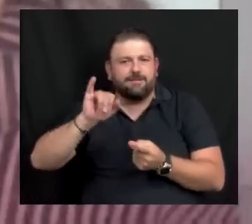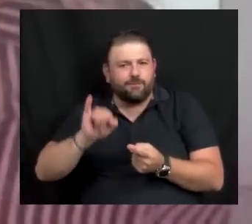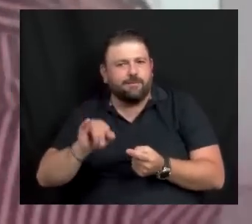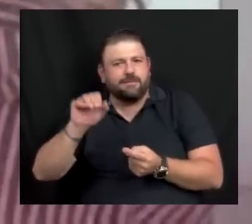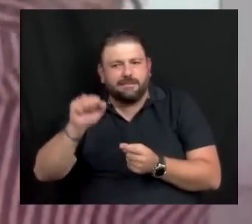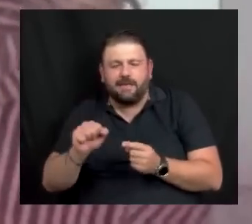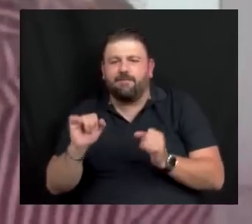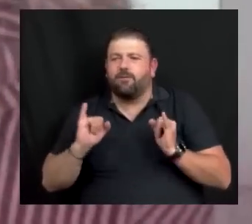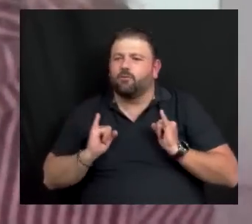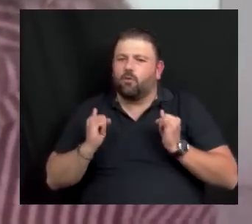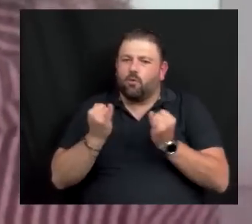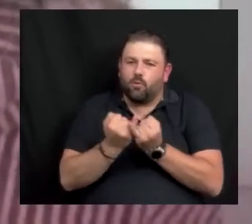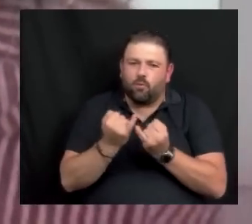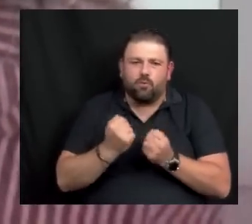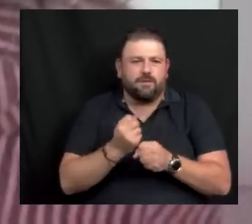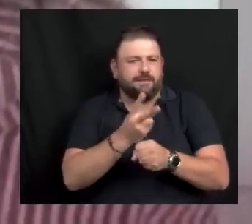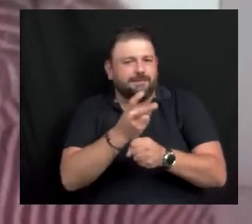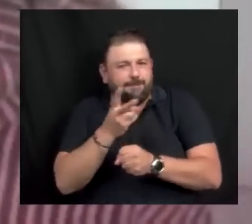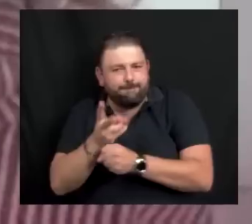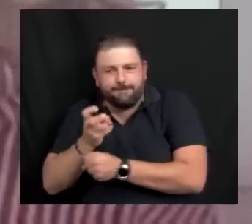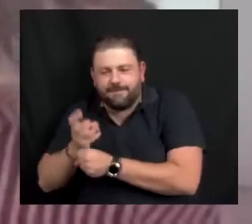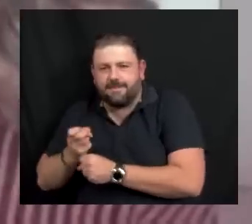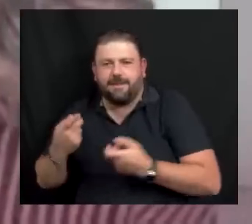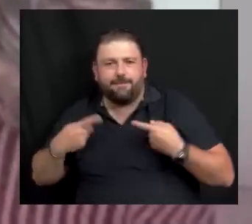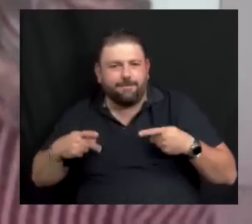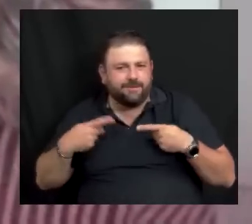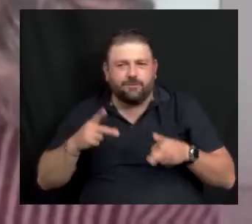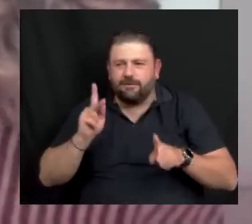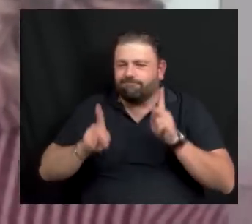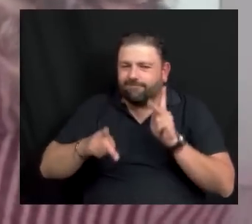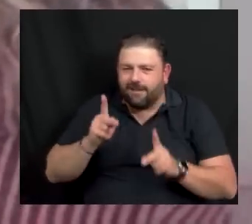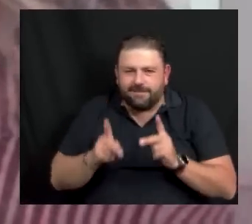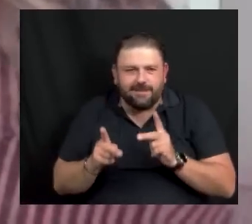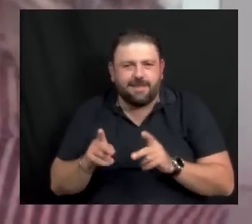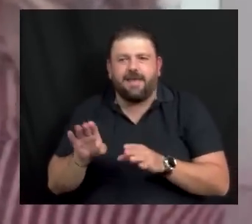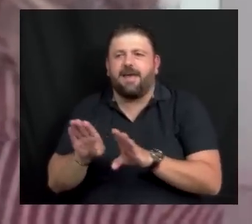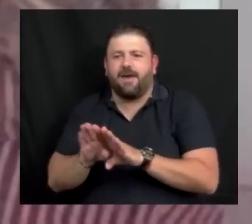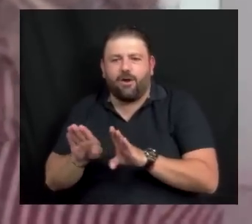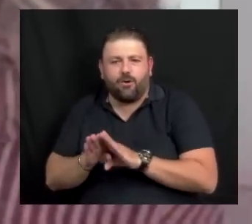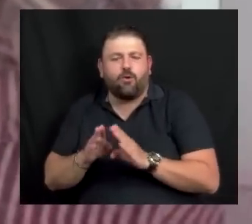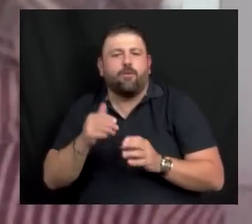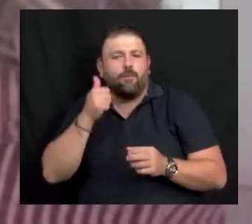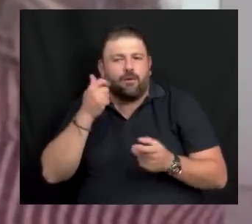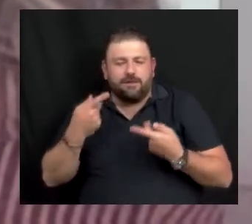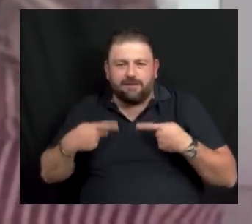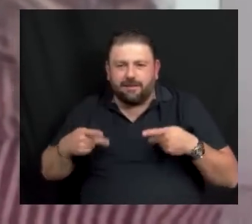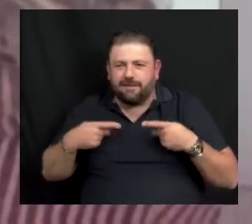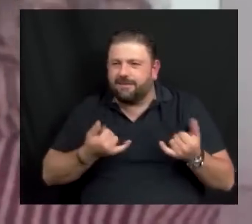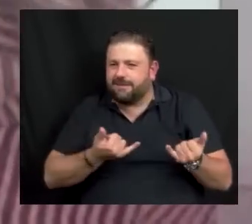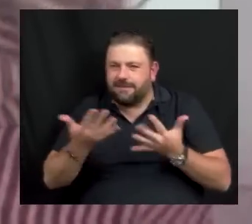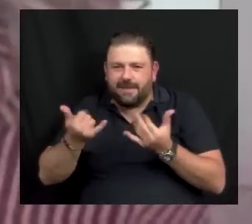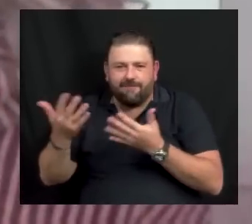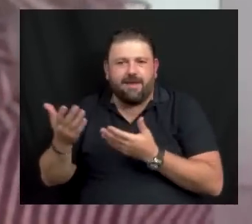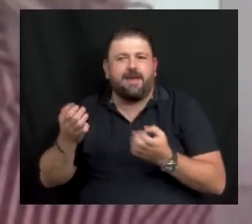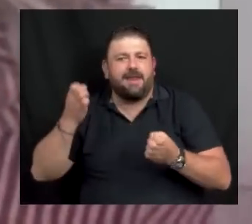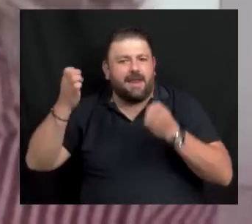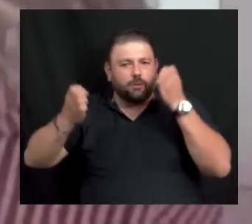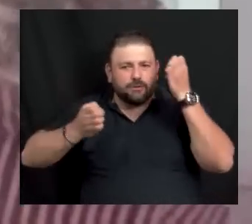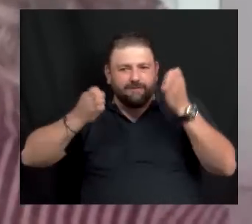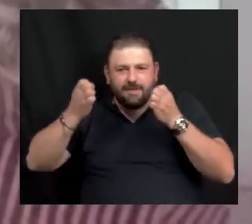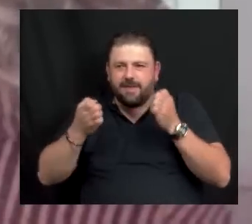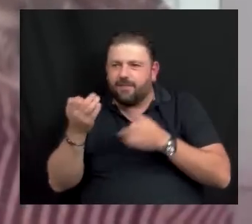hacerte experto en esto, ¿sí? Darte esas oportunidades de llevar a tu gente a los eventos